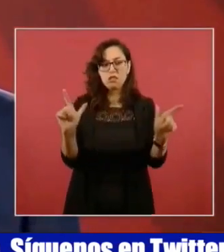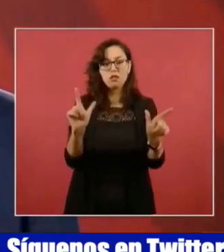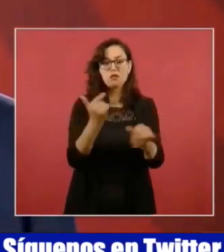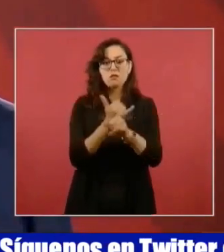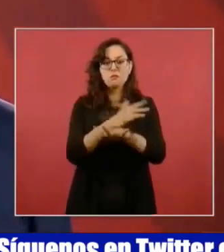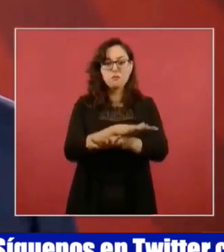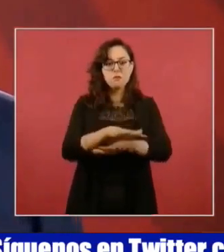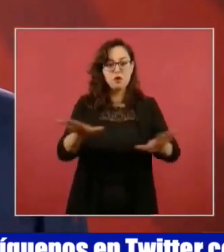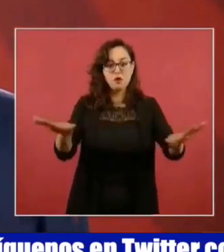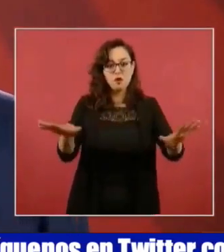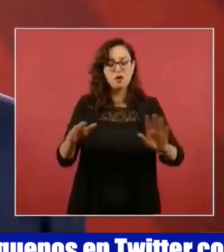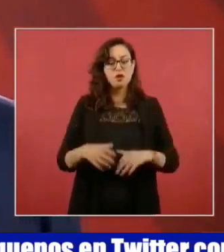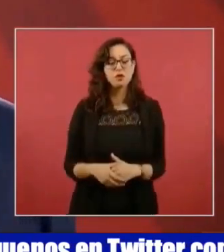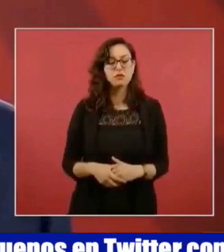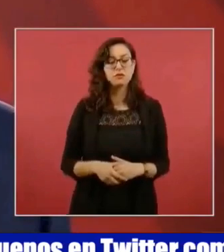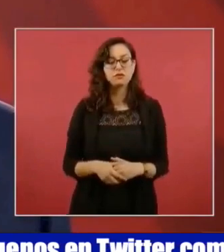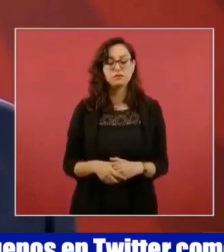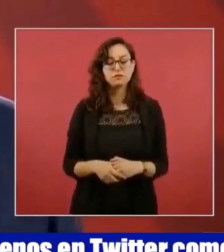Sino que